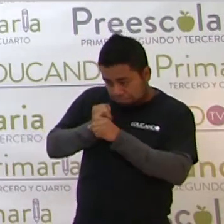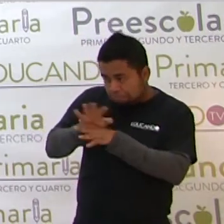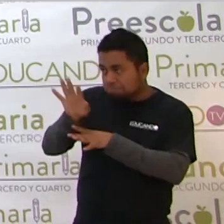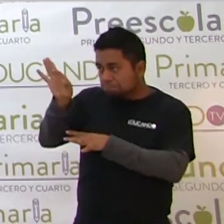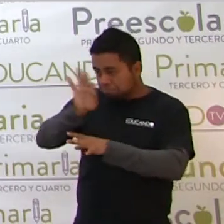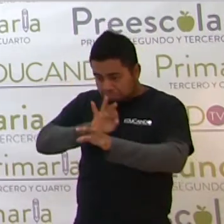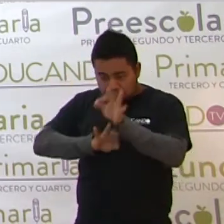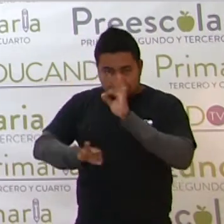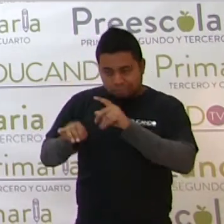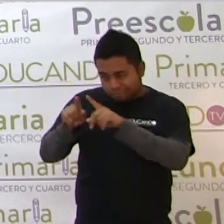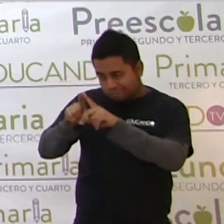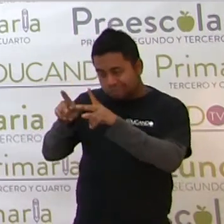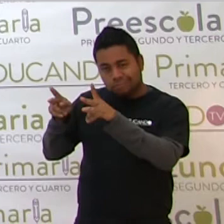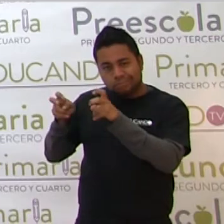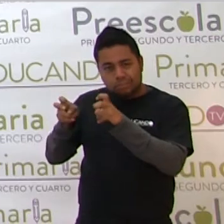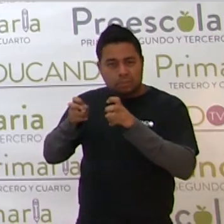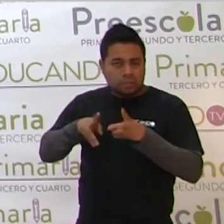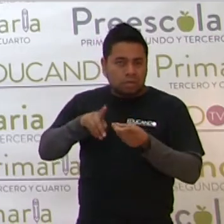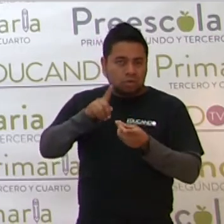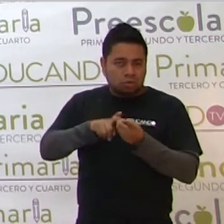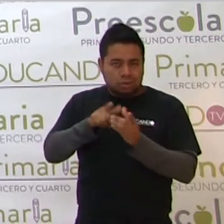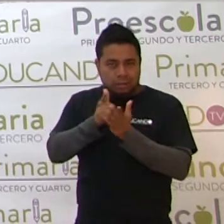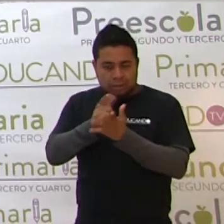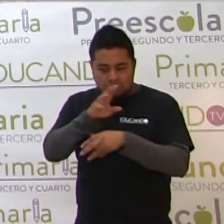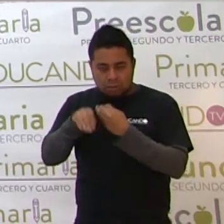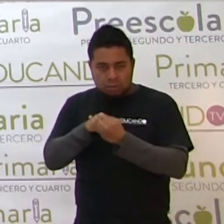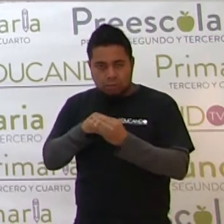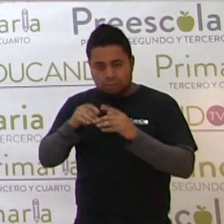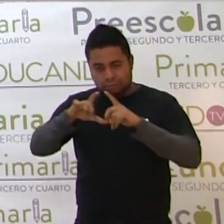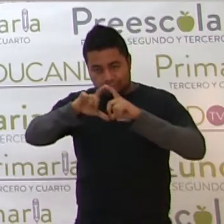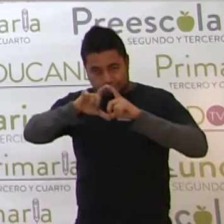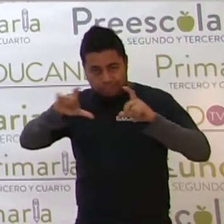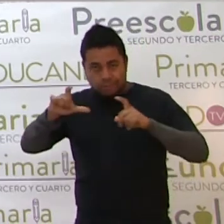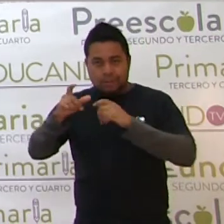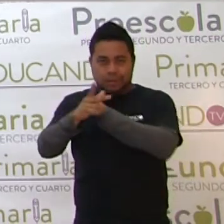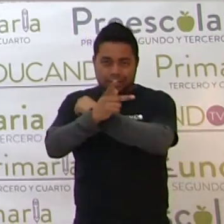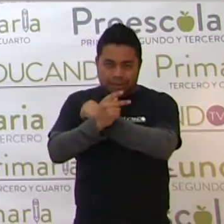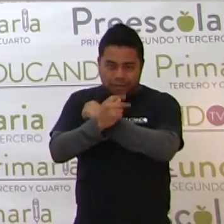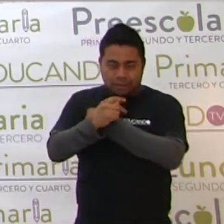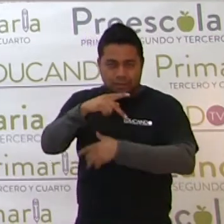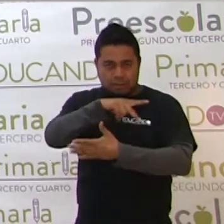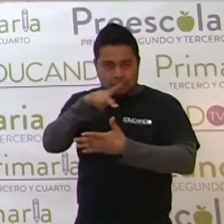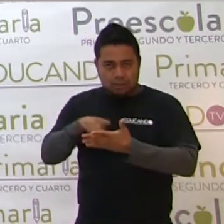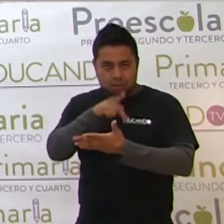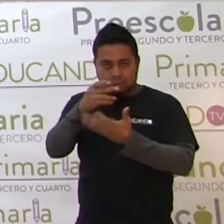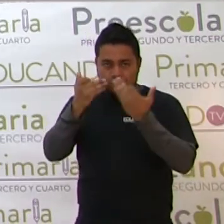información. Bueno, en pantalla vas a ver nuevamente